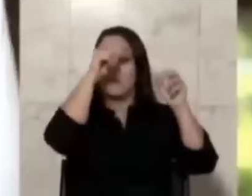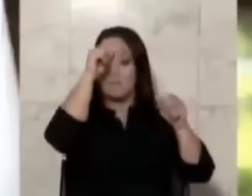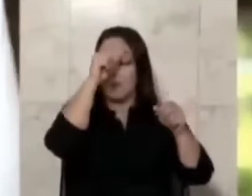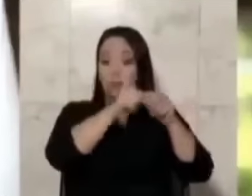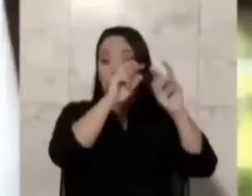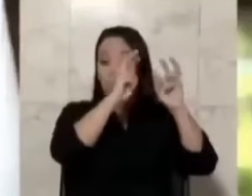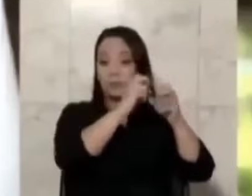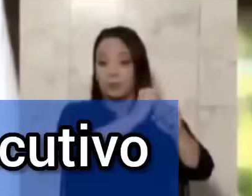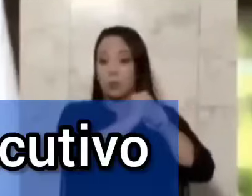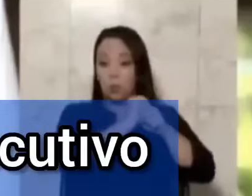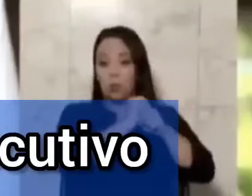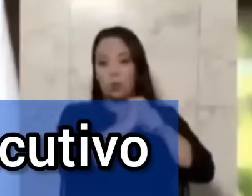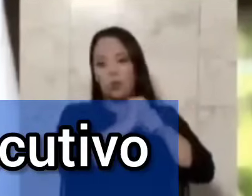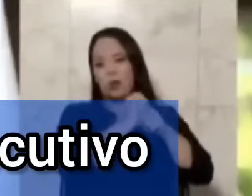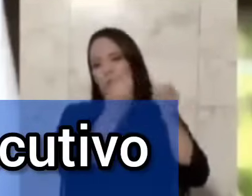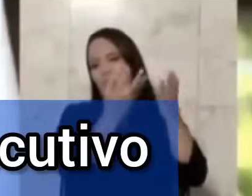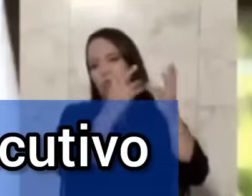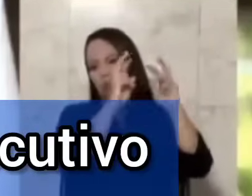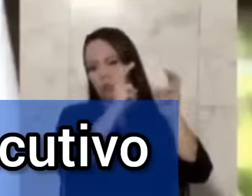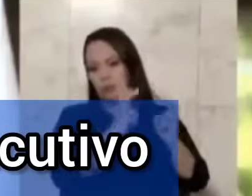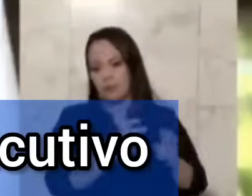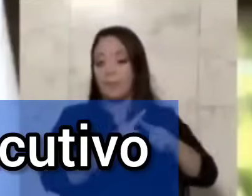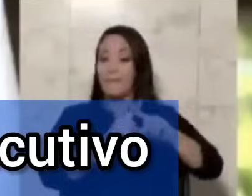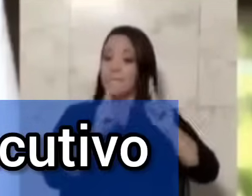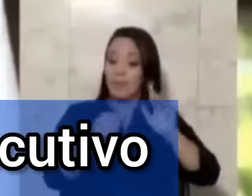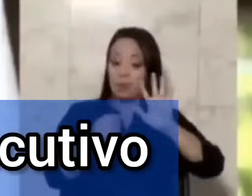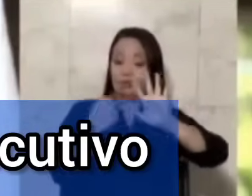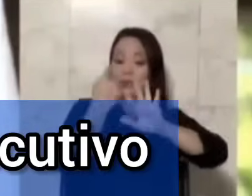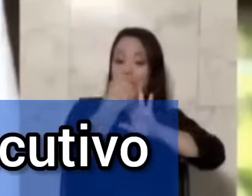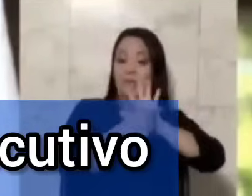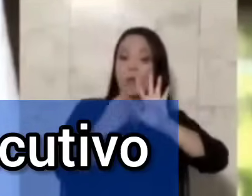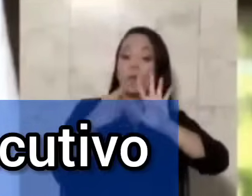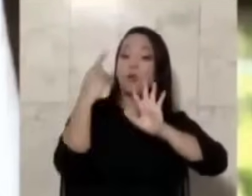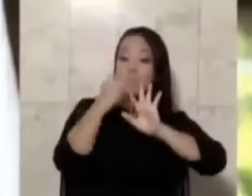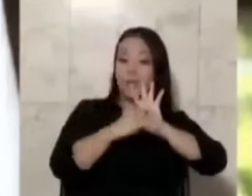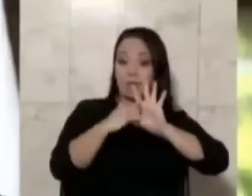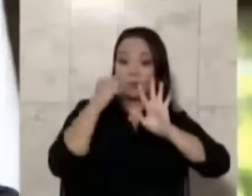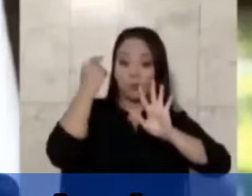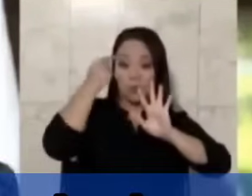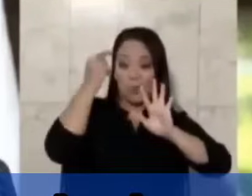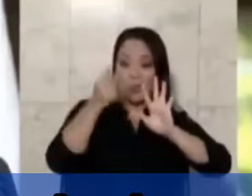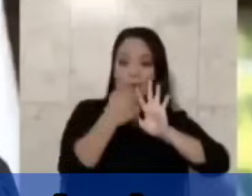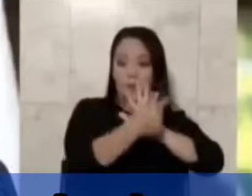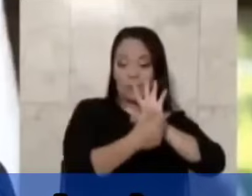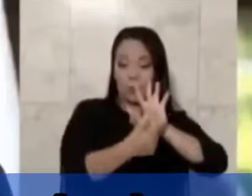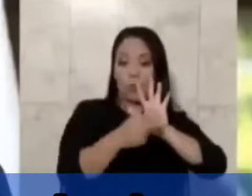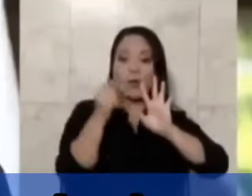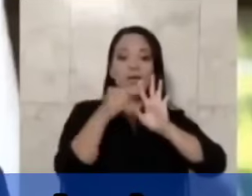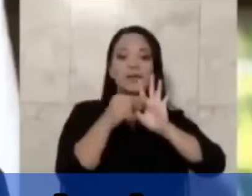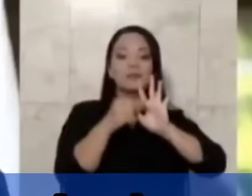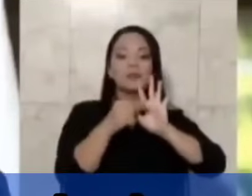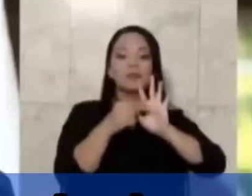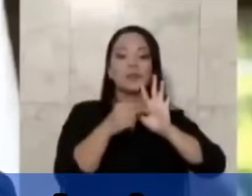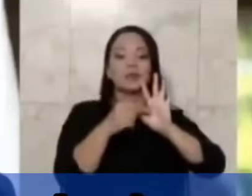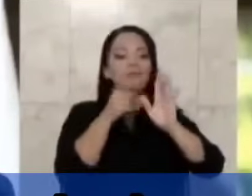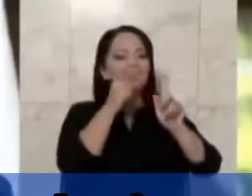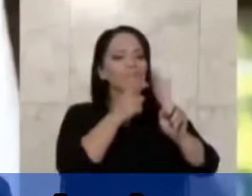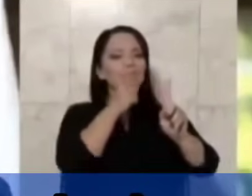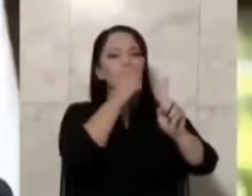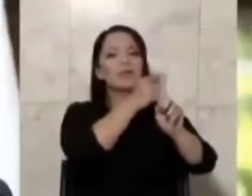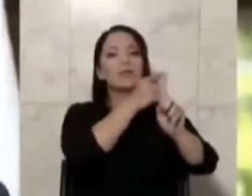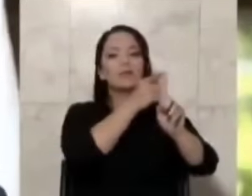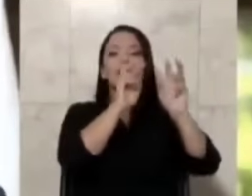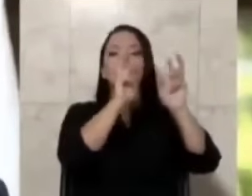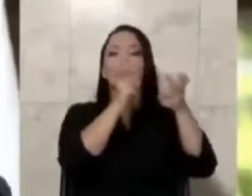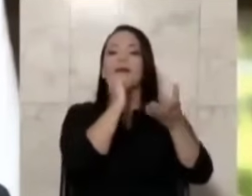integral, pero los 5 proyectos del Ejecutivo tienen la virtud que son los que se teledirigen hacia el